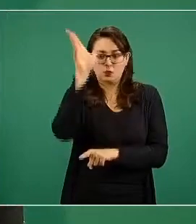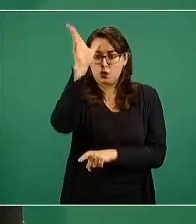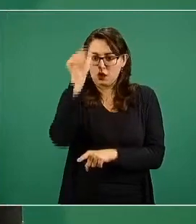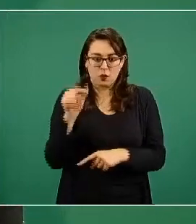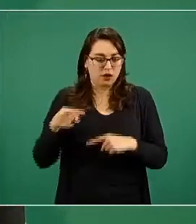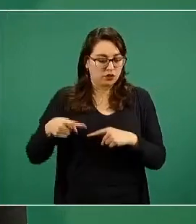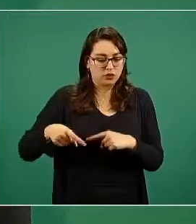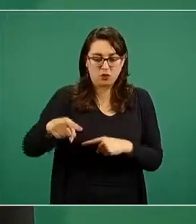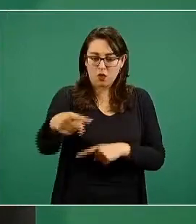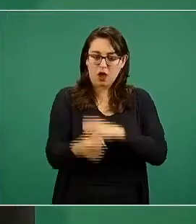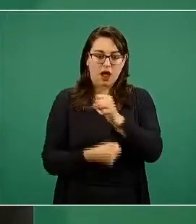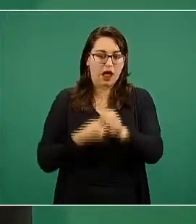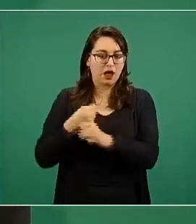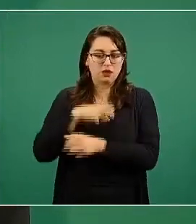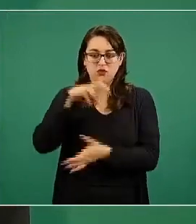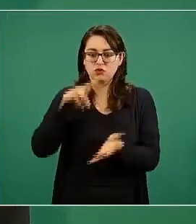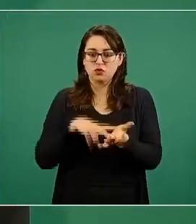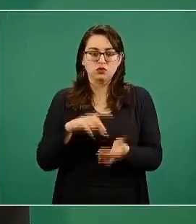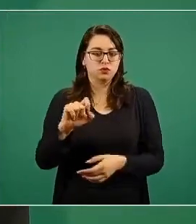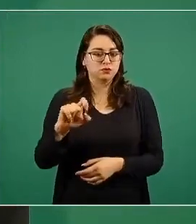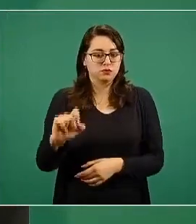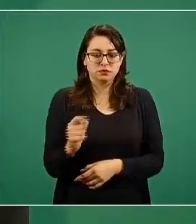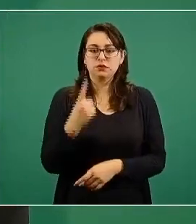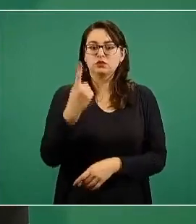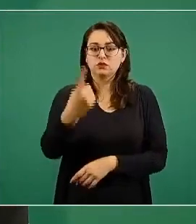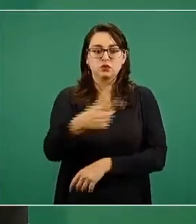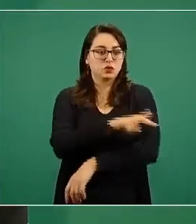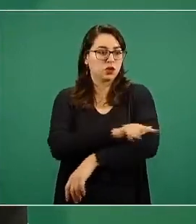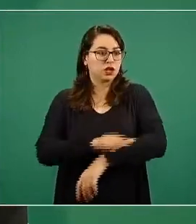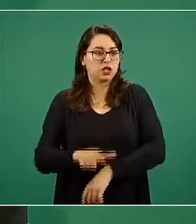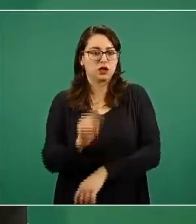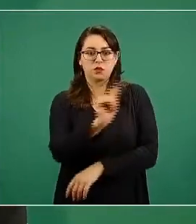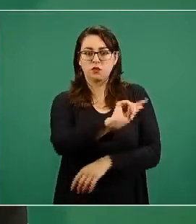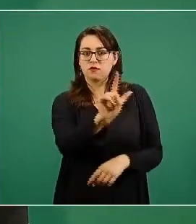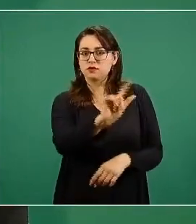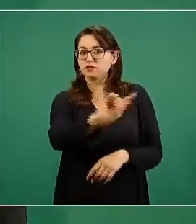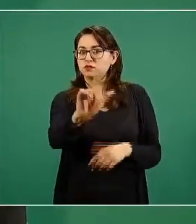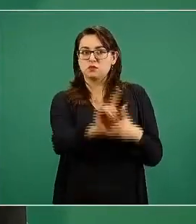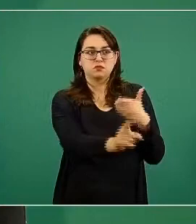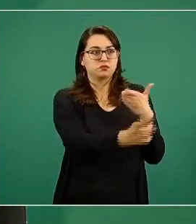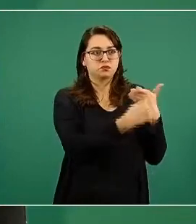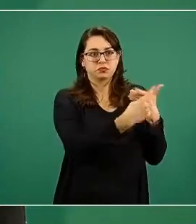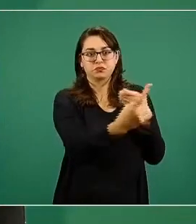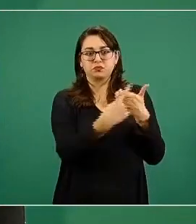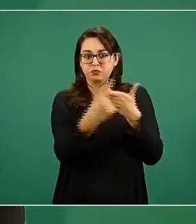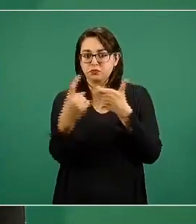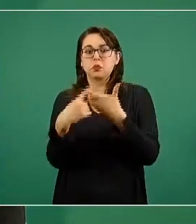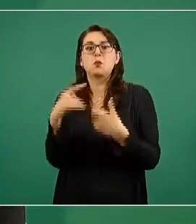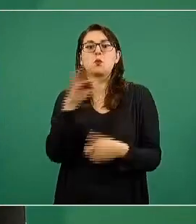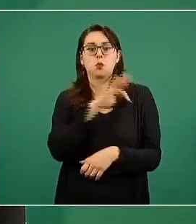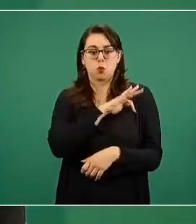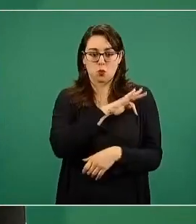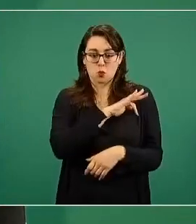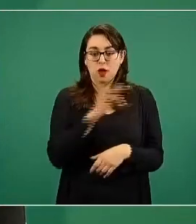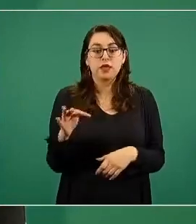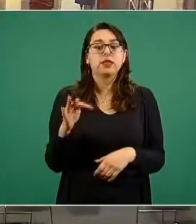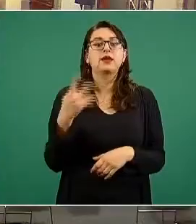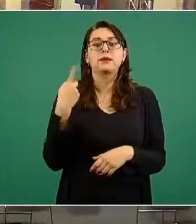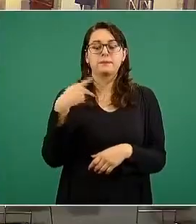adherir todas las ligas profesionales de deporte de nuestro país, respetando siempre